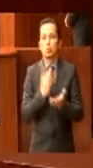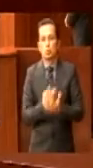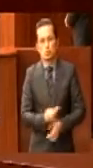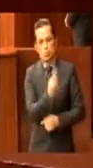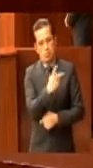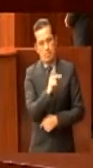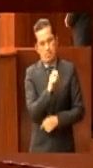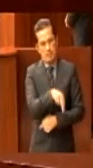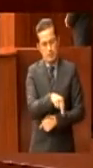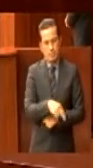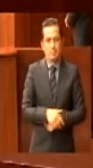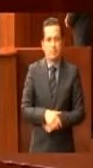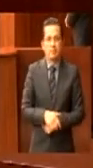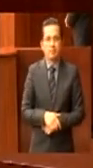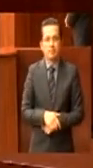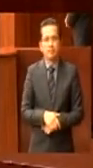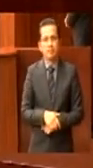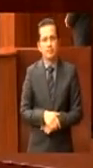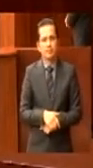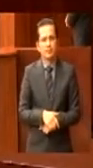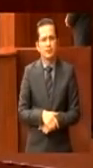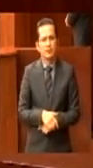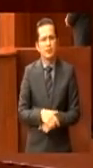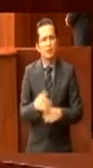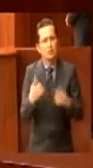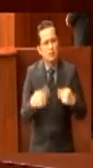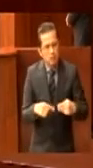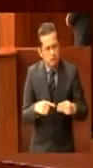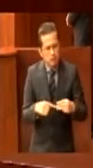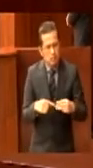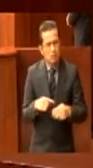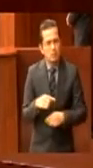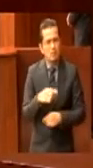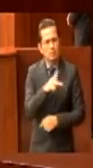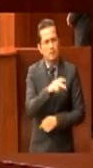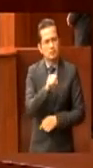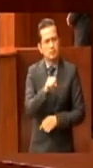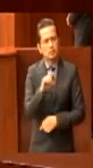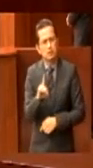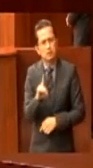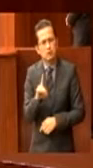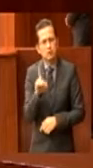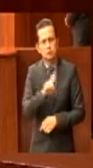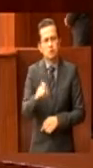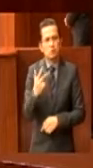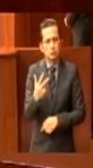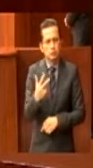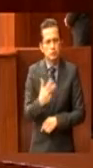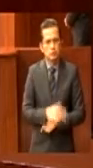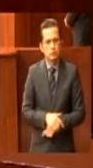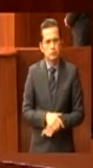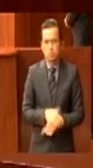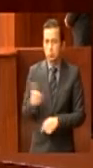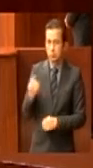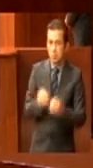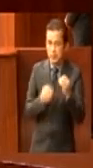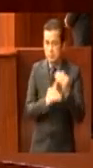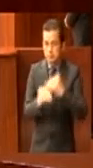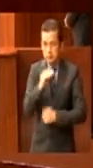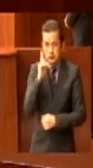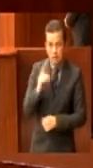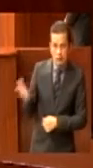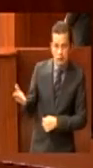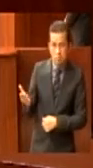pan en relación al asunto distrital 108 magistrada